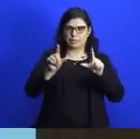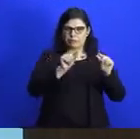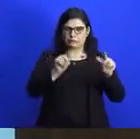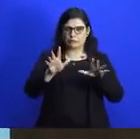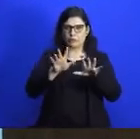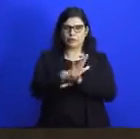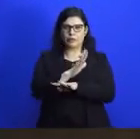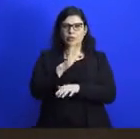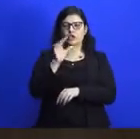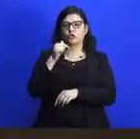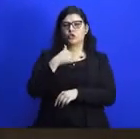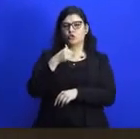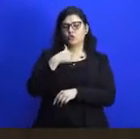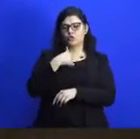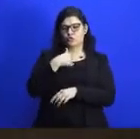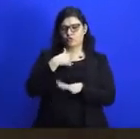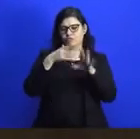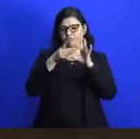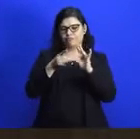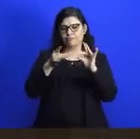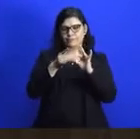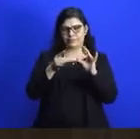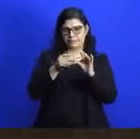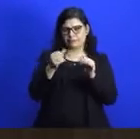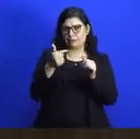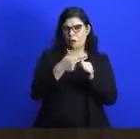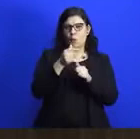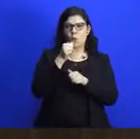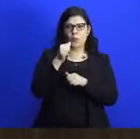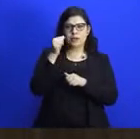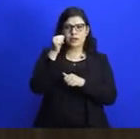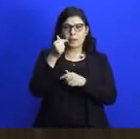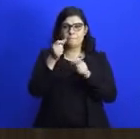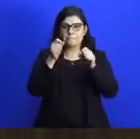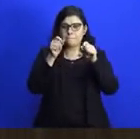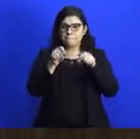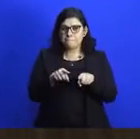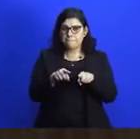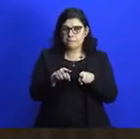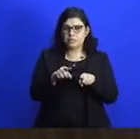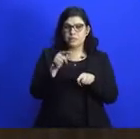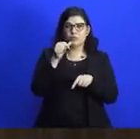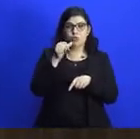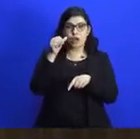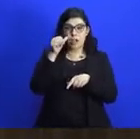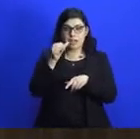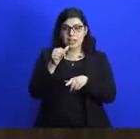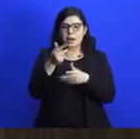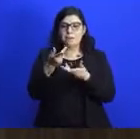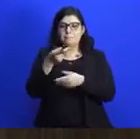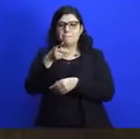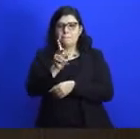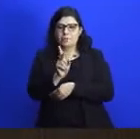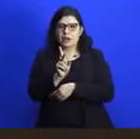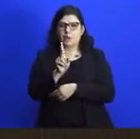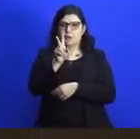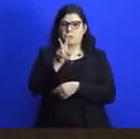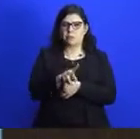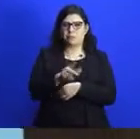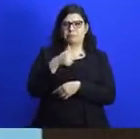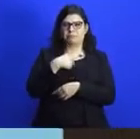enseñar una cosa que él enseñó ayer. No voy a lograr hacer con el mismo brillantismo de él, pero voy a intentar. Soy un buen